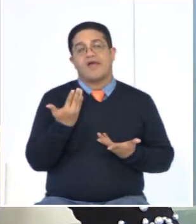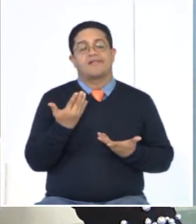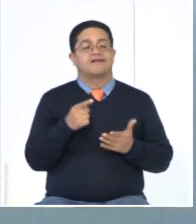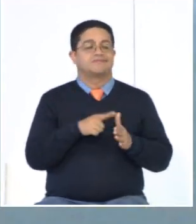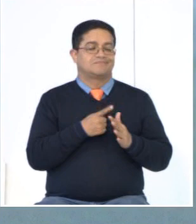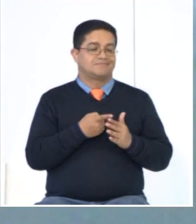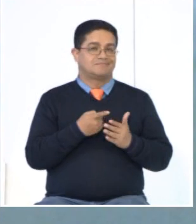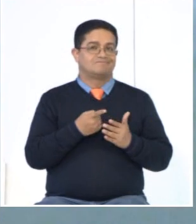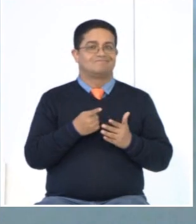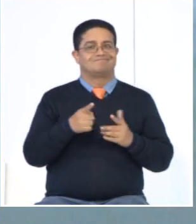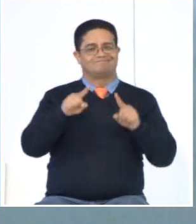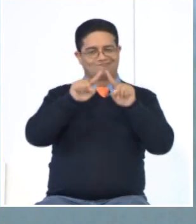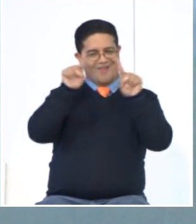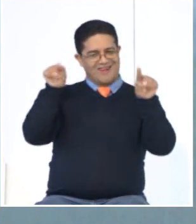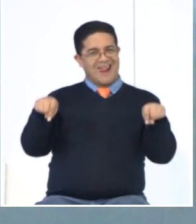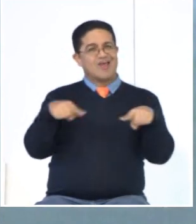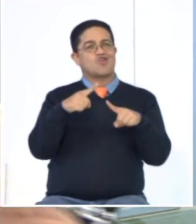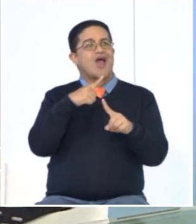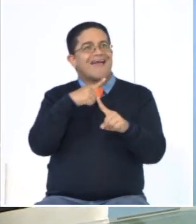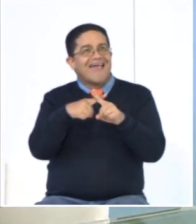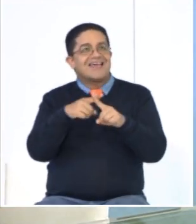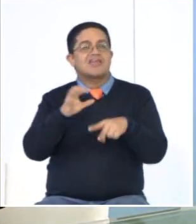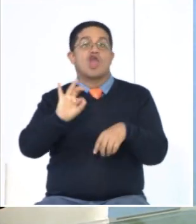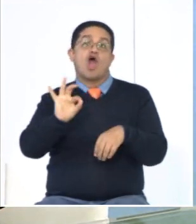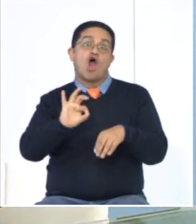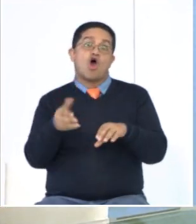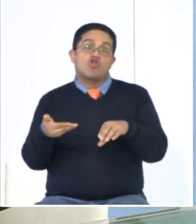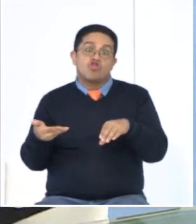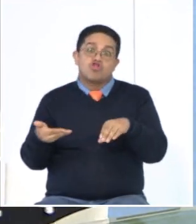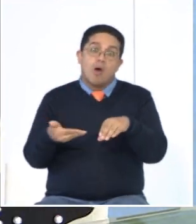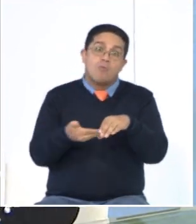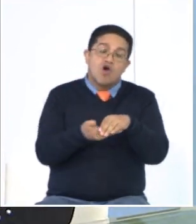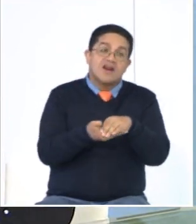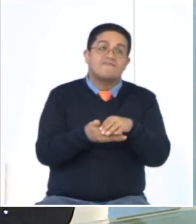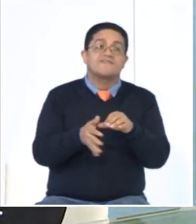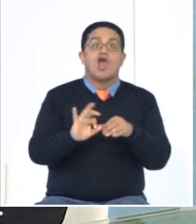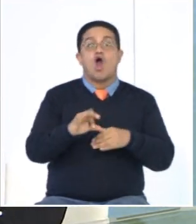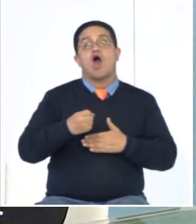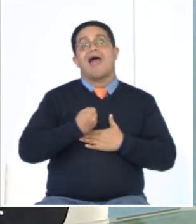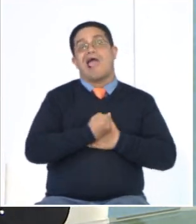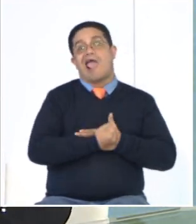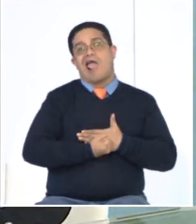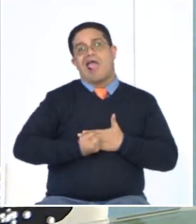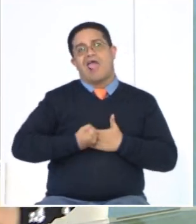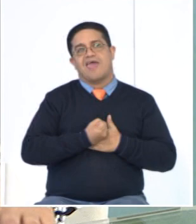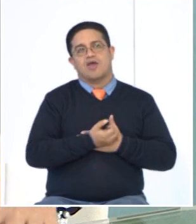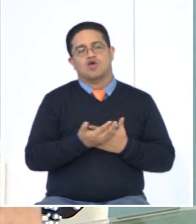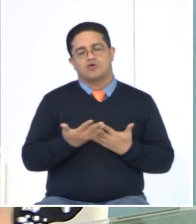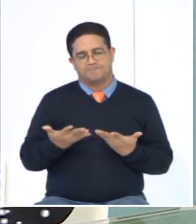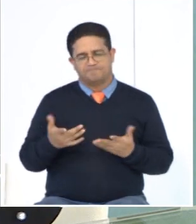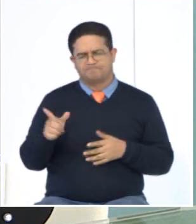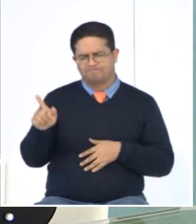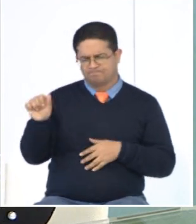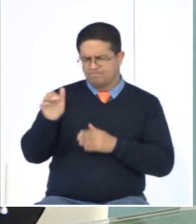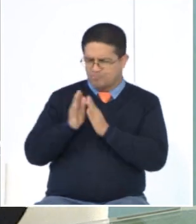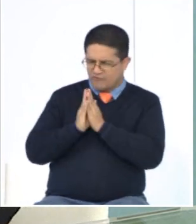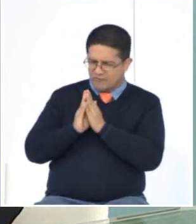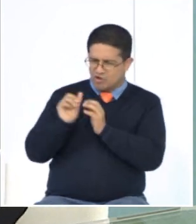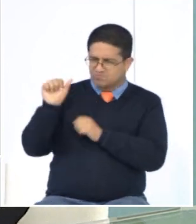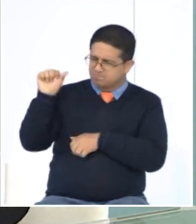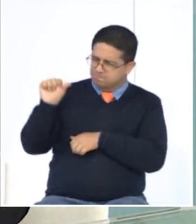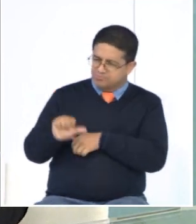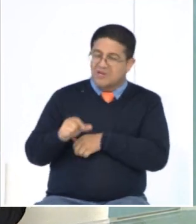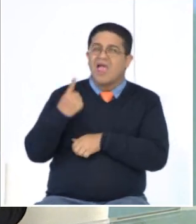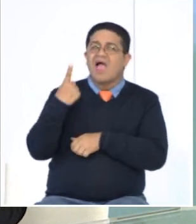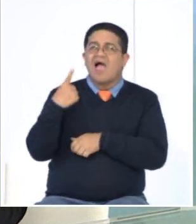un rayos X a una tomografía, a un eco o un estudio mucho más avanzado. Sí. Vamos a hablar sobre ellos. ¿Existe algún